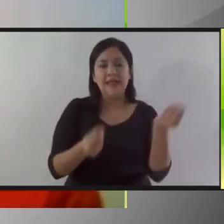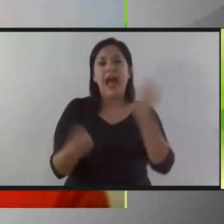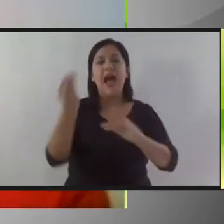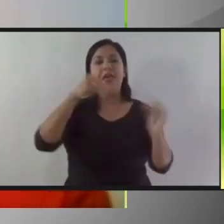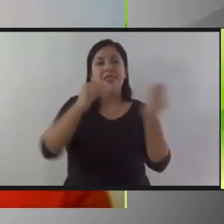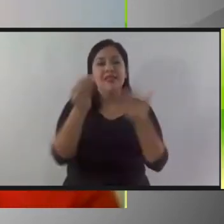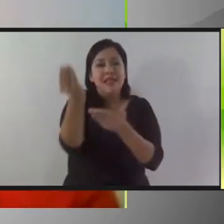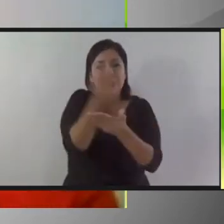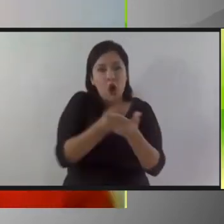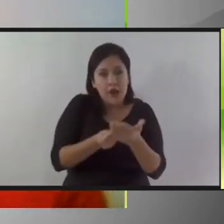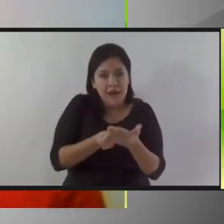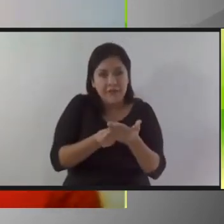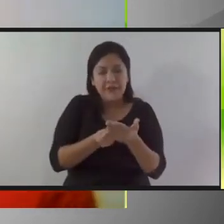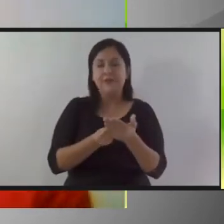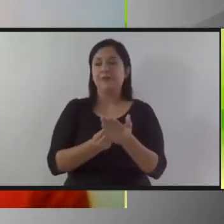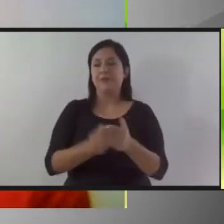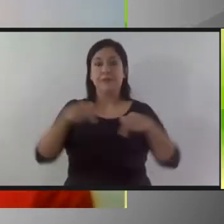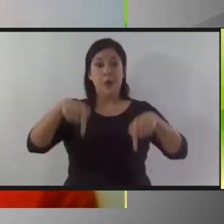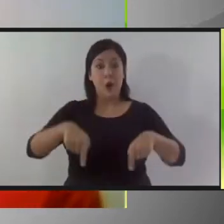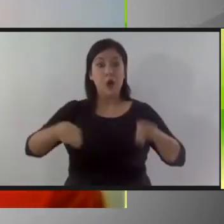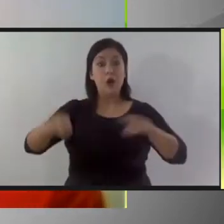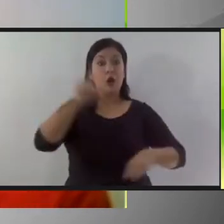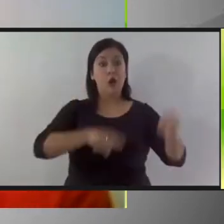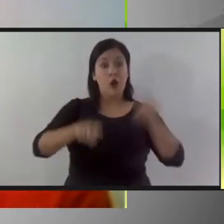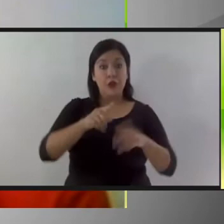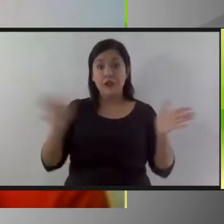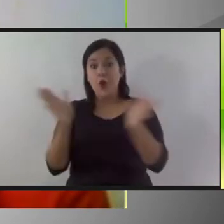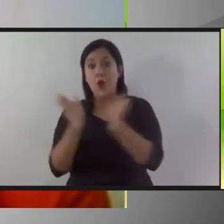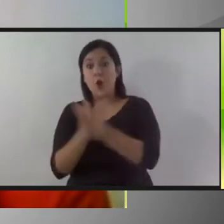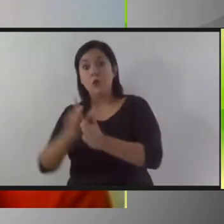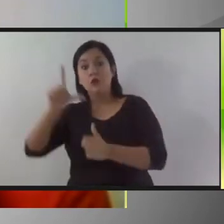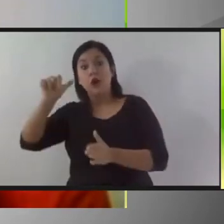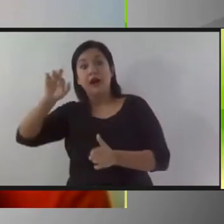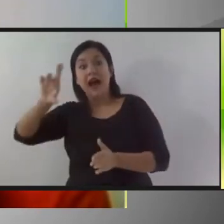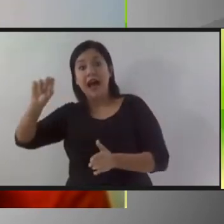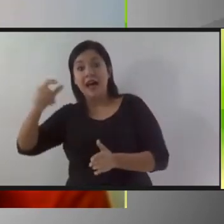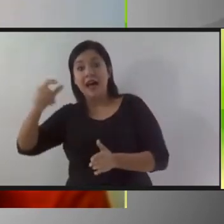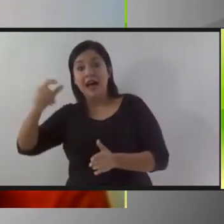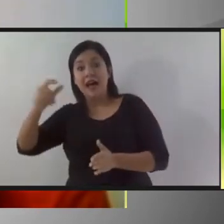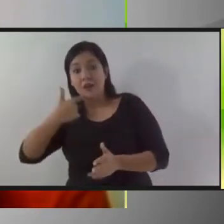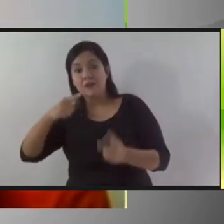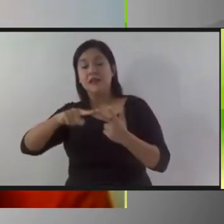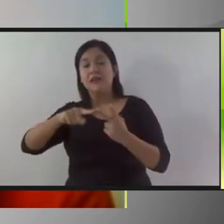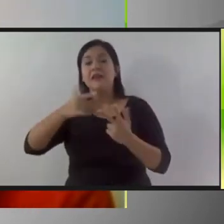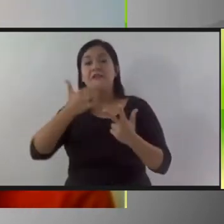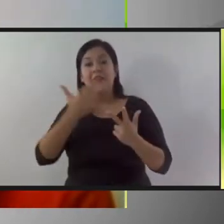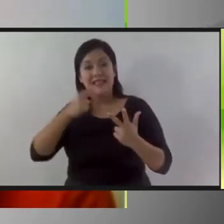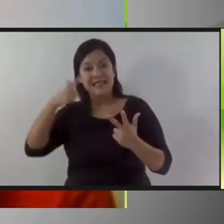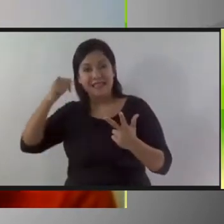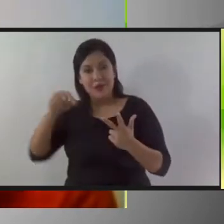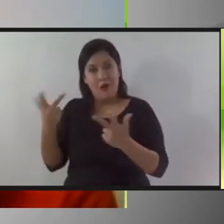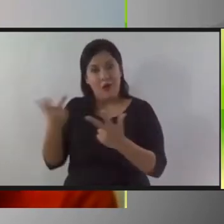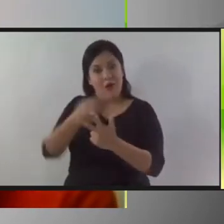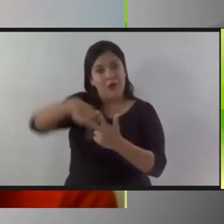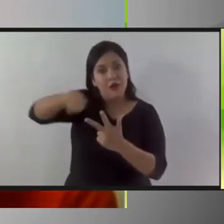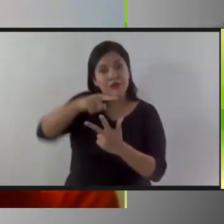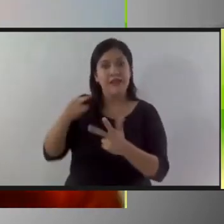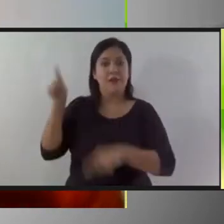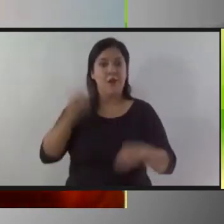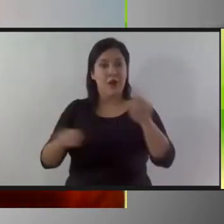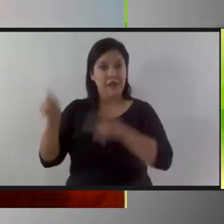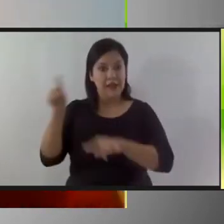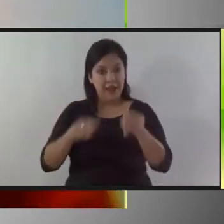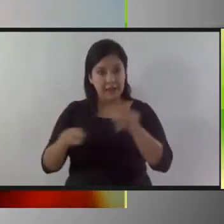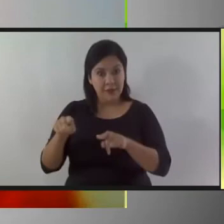gráfico. Hoy coordinaremos este encuentro junto con Carlos García y Francisco Fernández Romero. Los